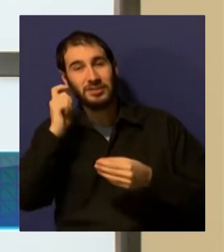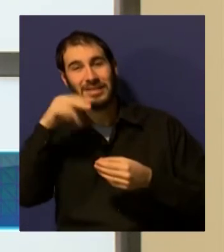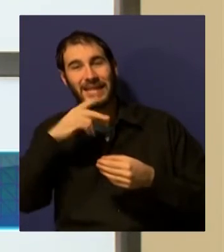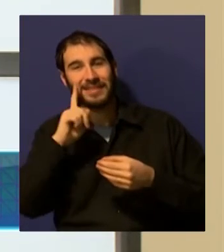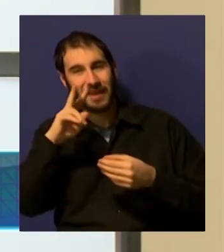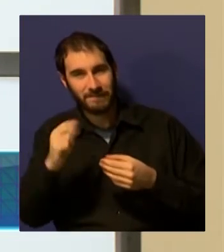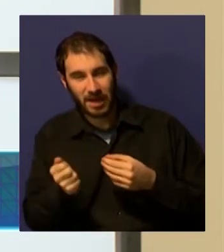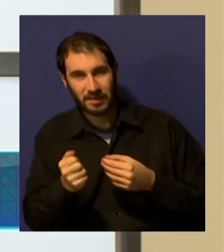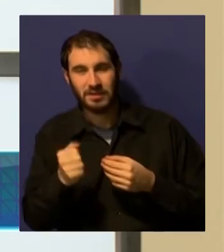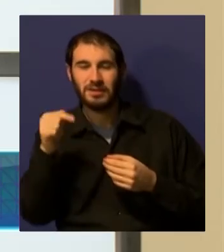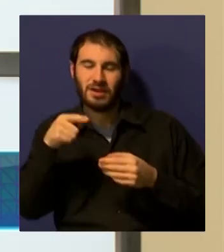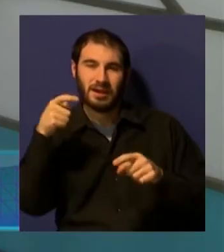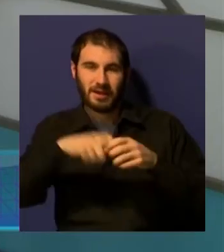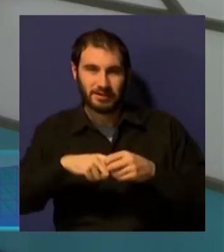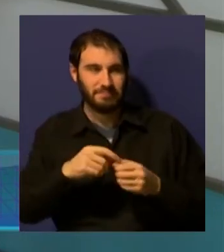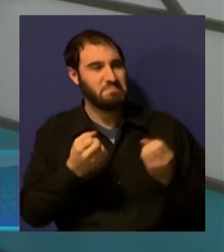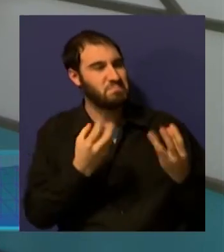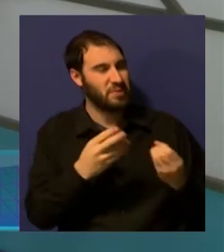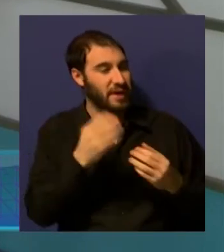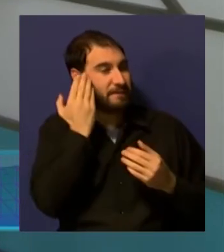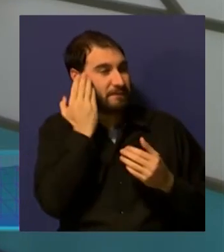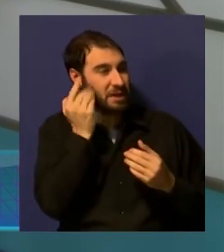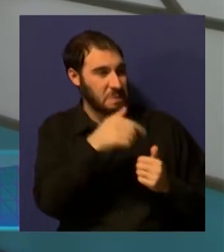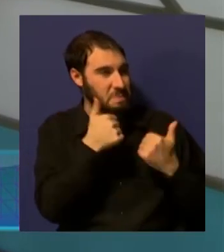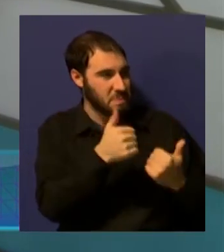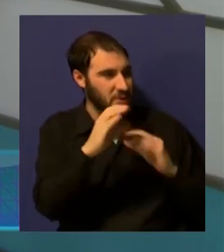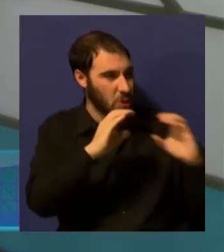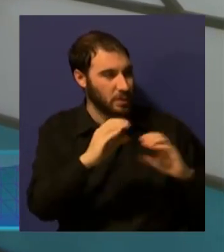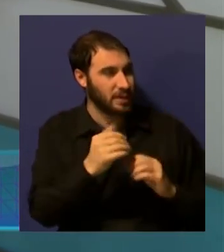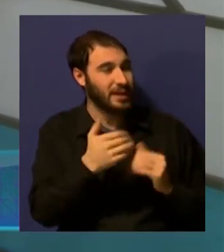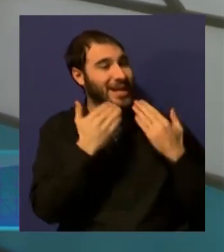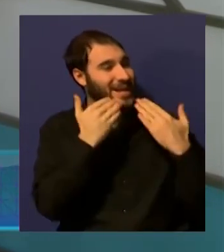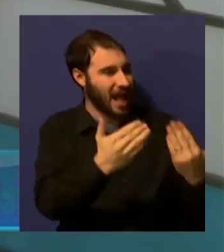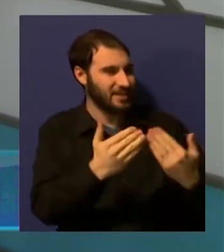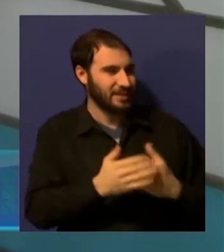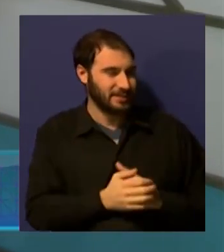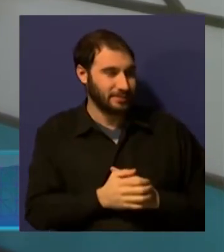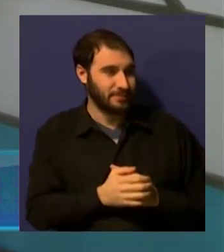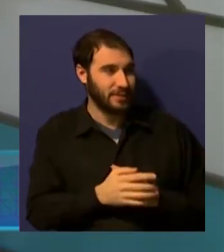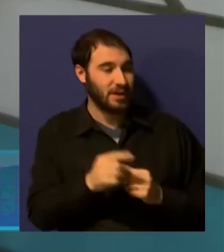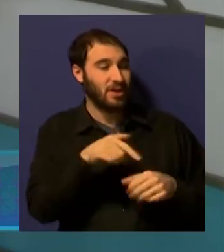uh-huh. Y hacerlo allí. Perfecto. El Facebook, una buena manera de comunicarse. Anita, muchísimas gracias.